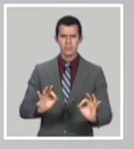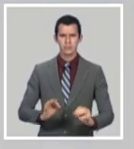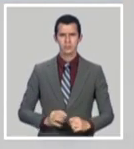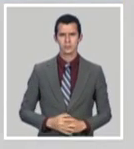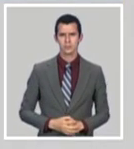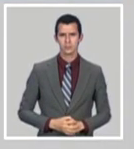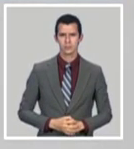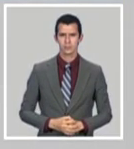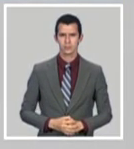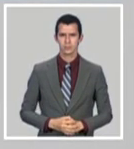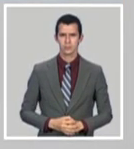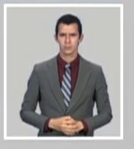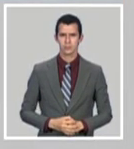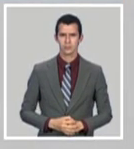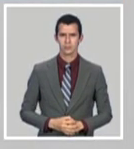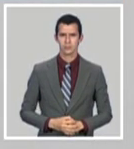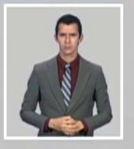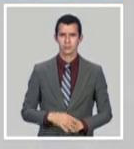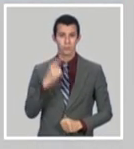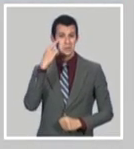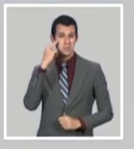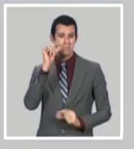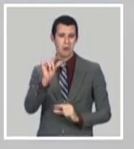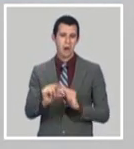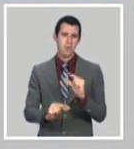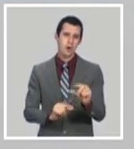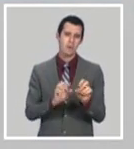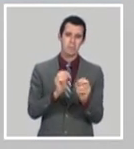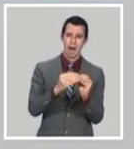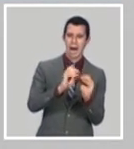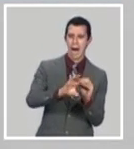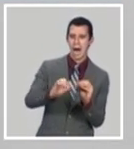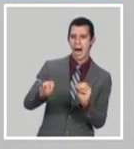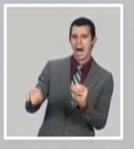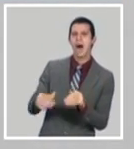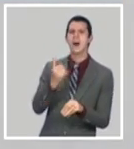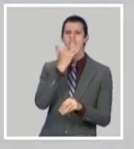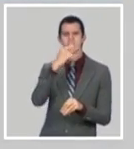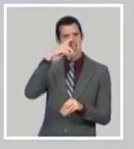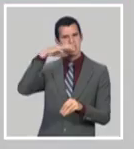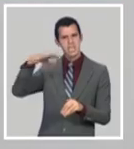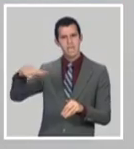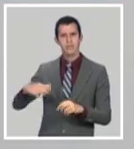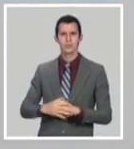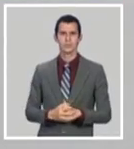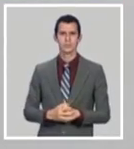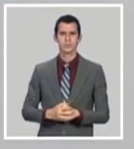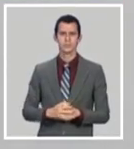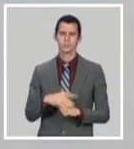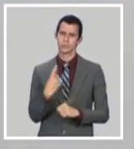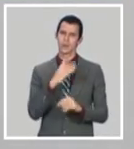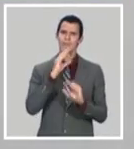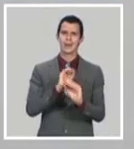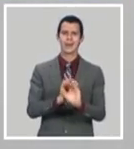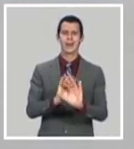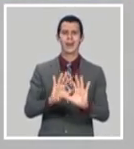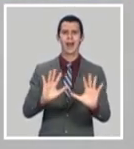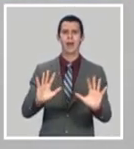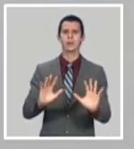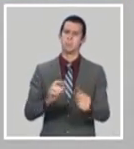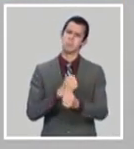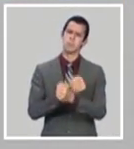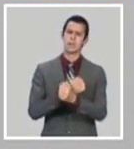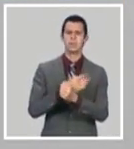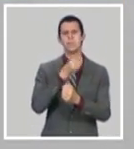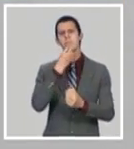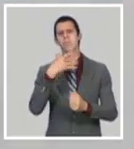ido moviendo. Y de ahí la importancia esta de hablar de peligro y no de riesgo, porque la mayor cantidad de los